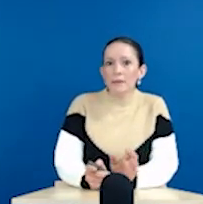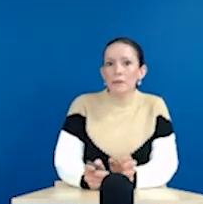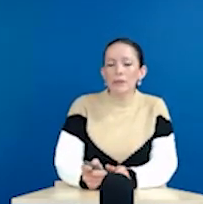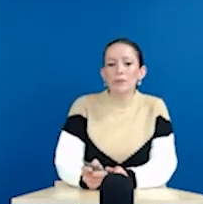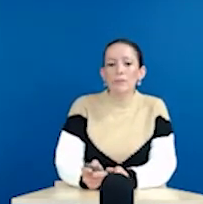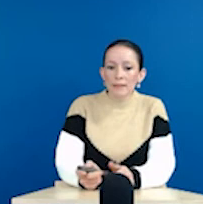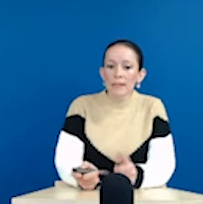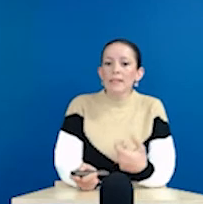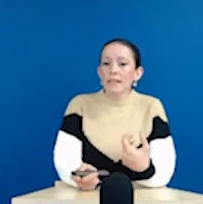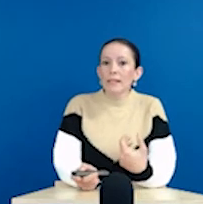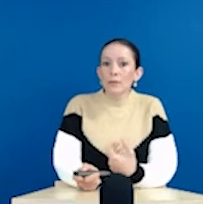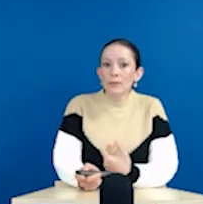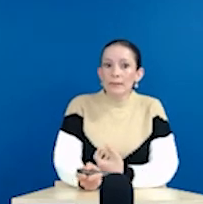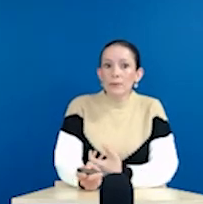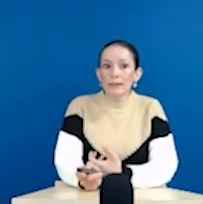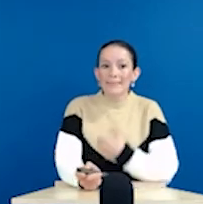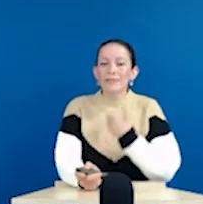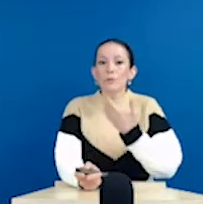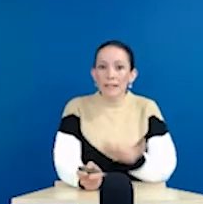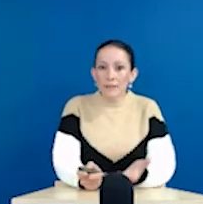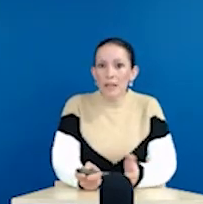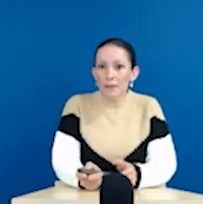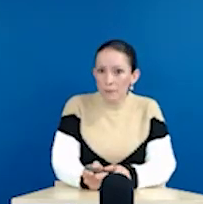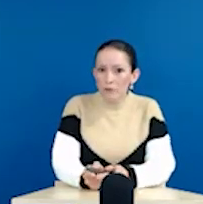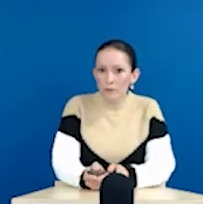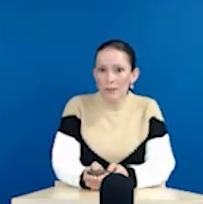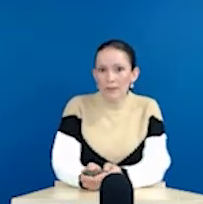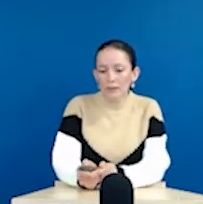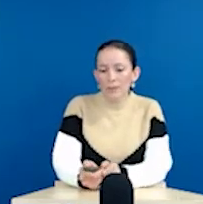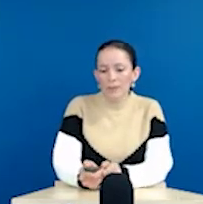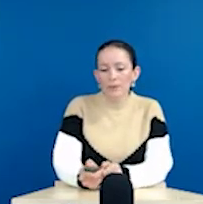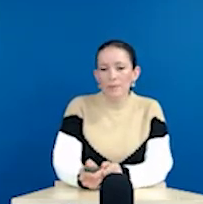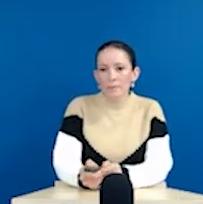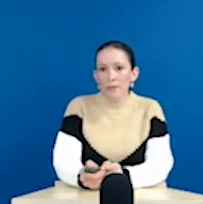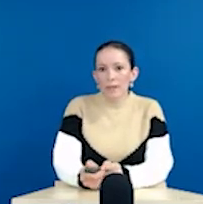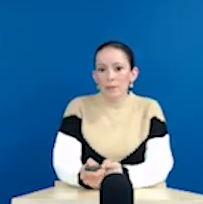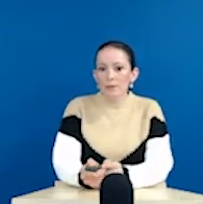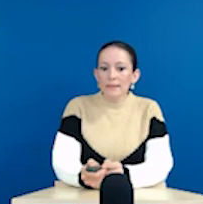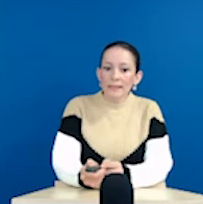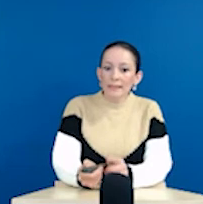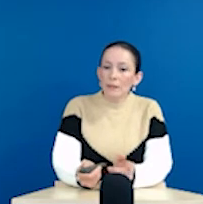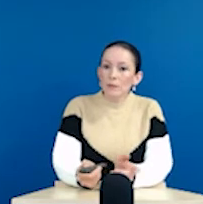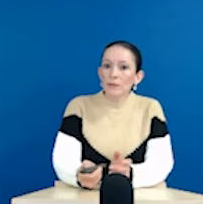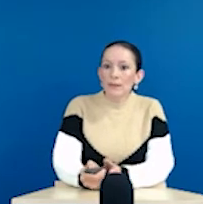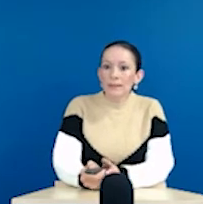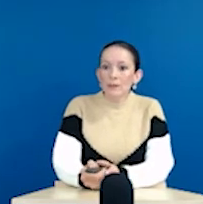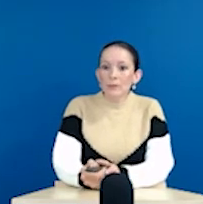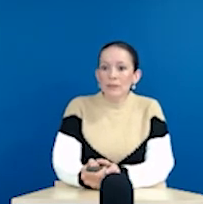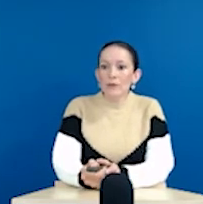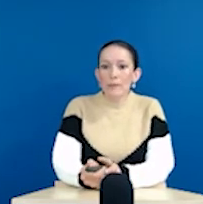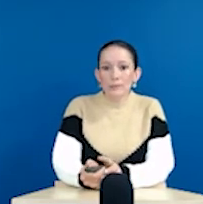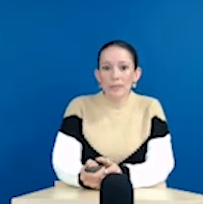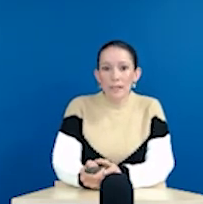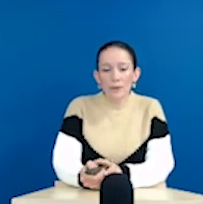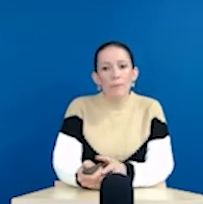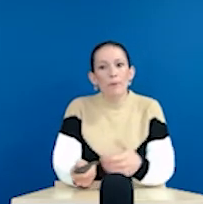están teniendo síntomas. Tienen cosas importantes durante la infusión del tratamiento. Entonces, este control de